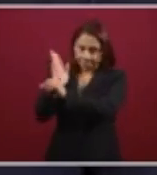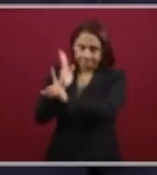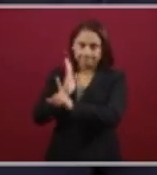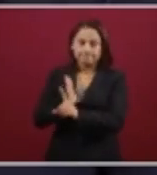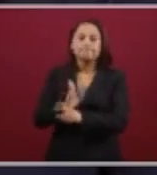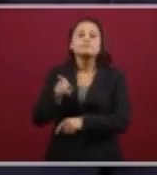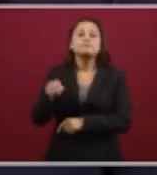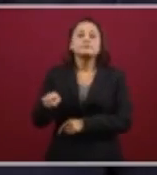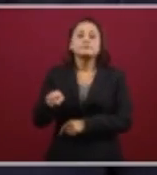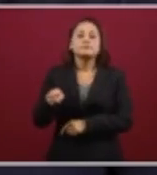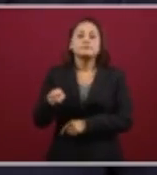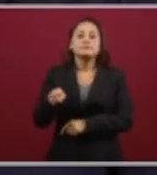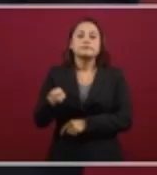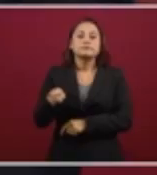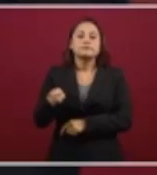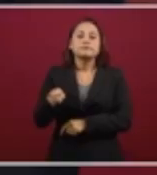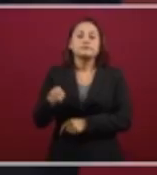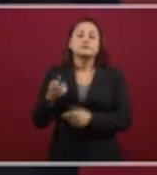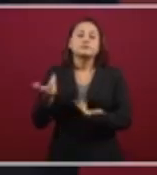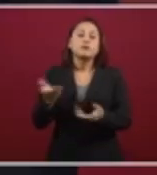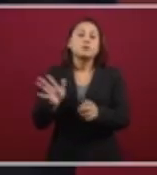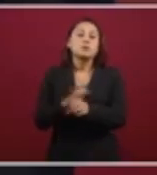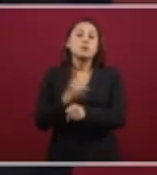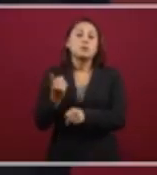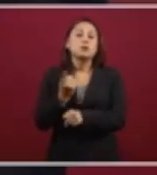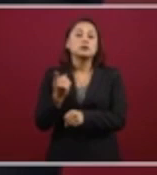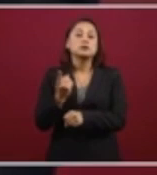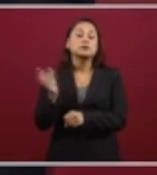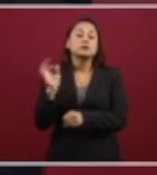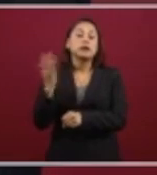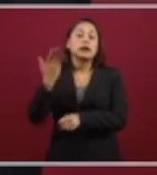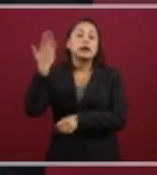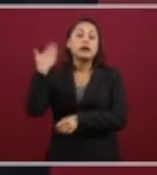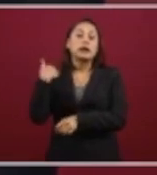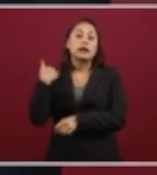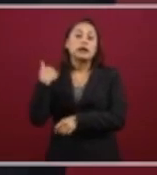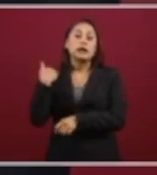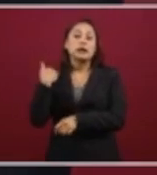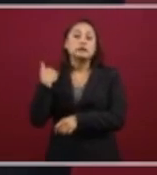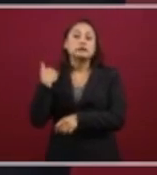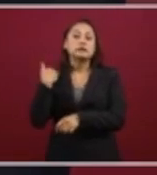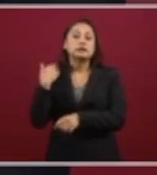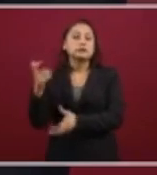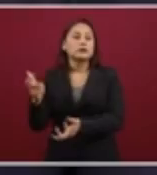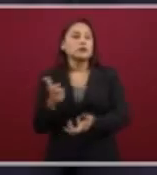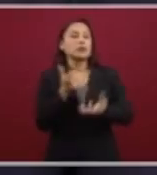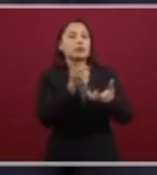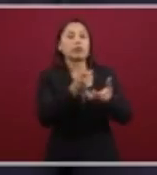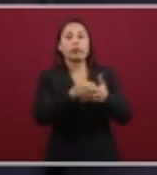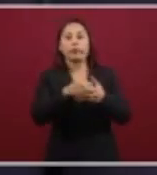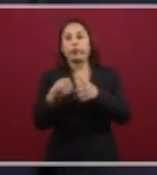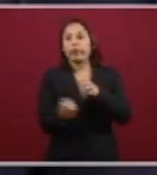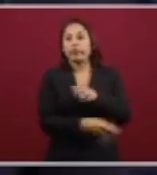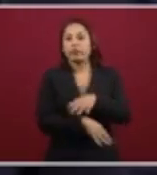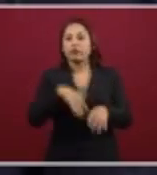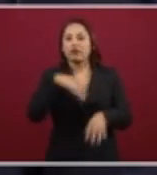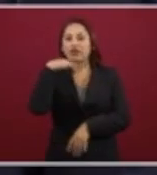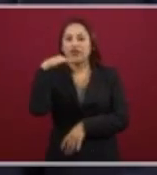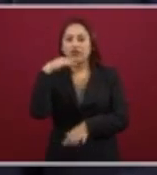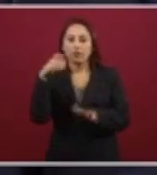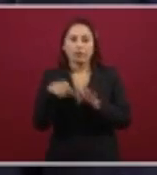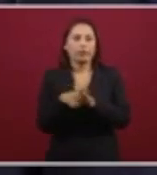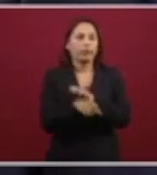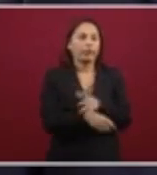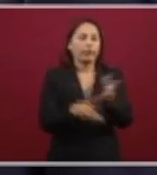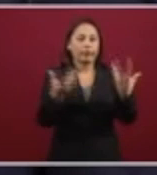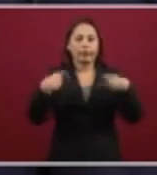preste a desviaciones de recursos, a la corrupción. Entonces, como todo lo que